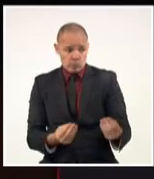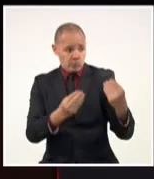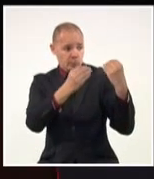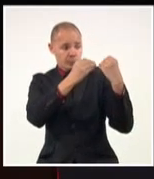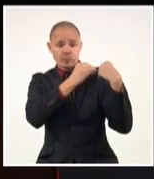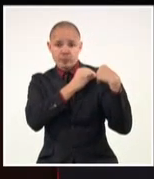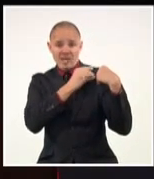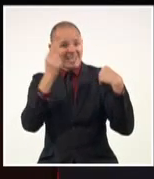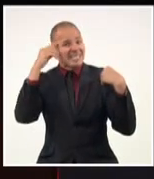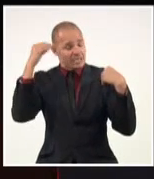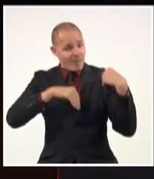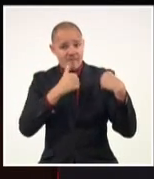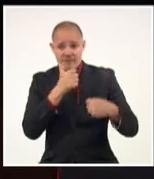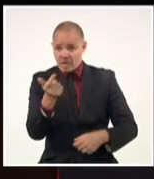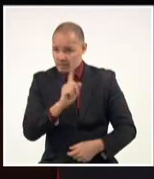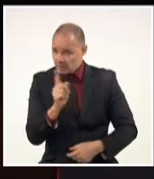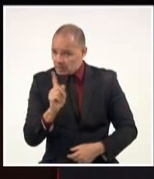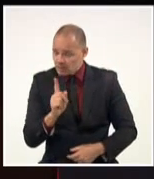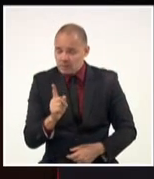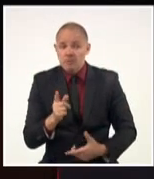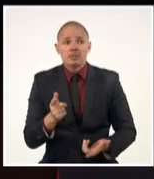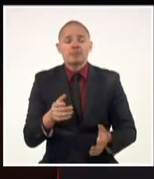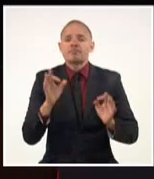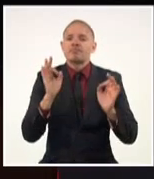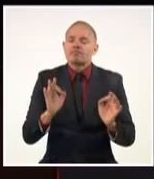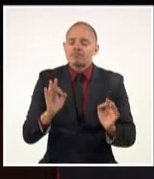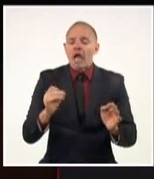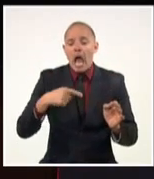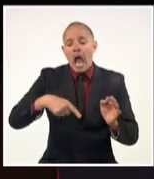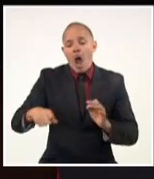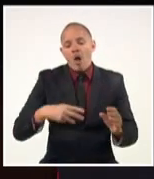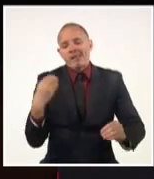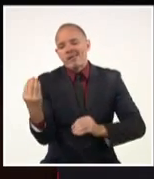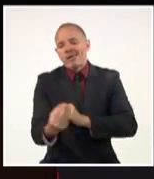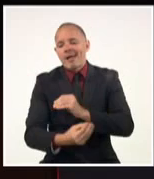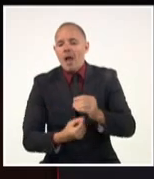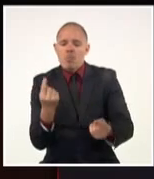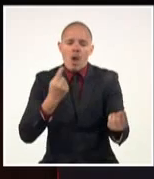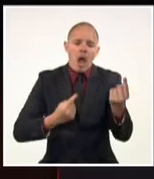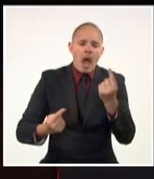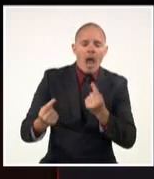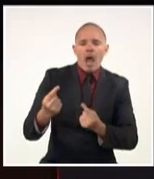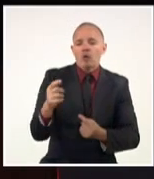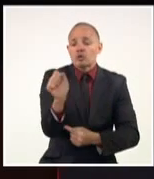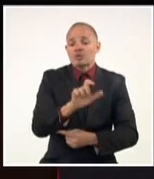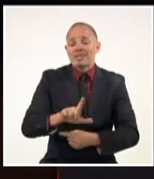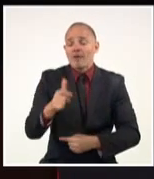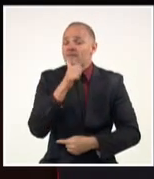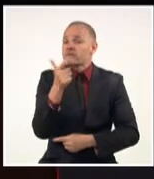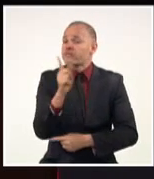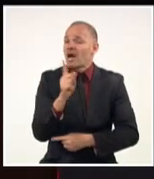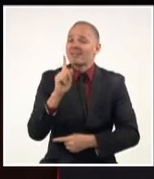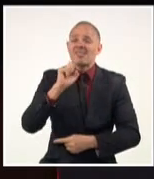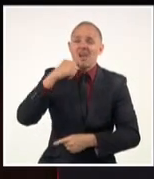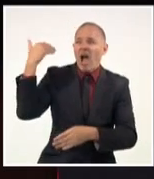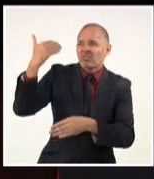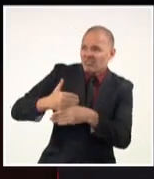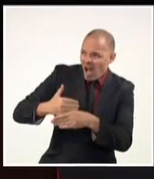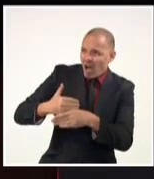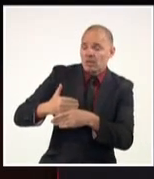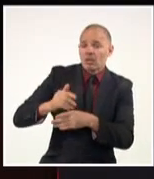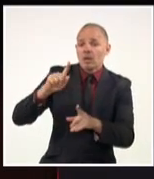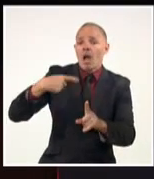del riesgo que supone enfrentar cualquier cambio o transformación económica y social en un país bloqueado con saña y en un